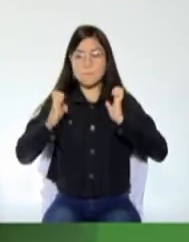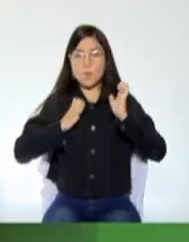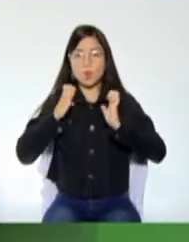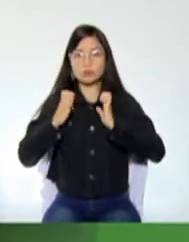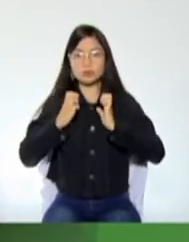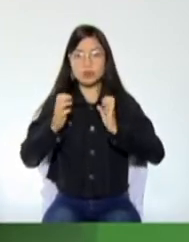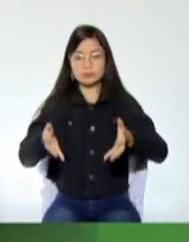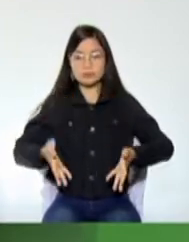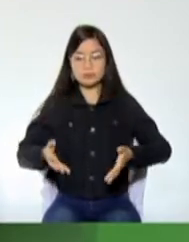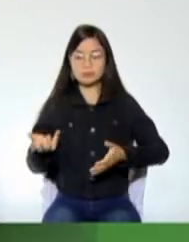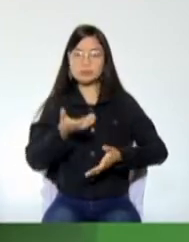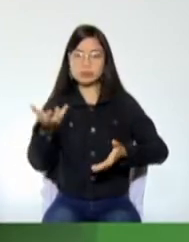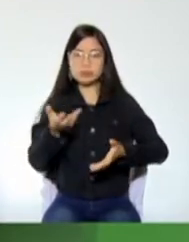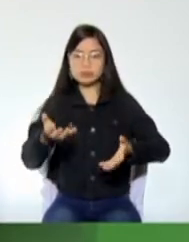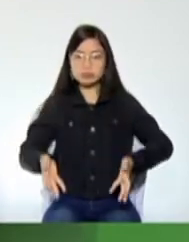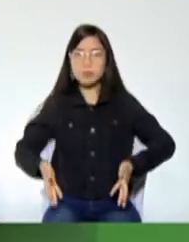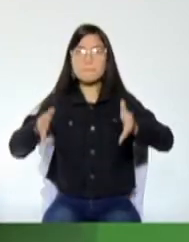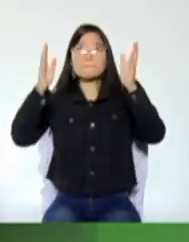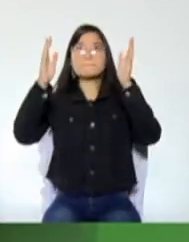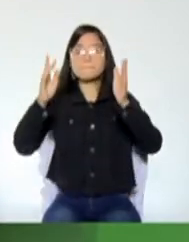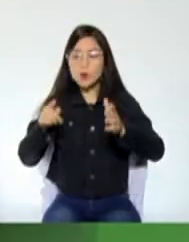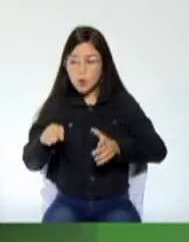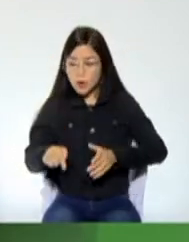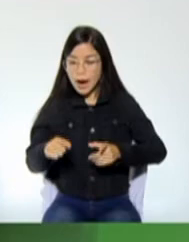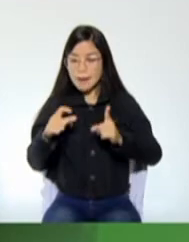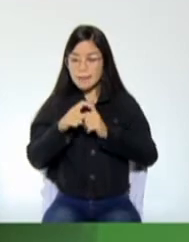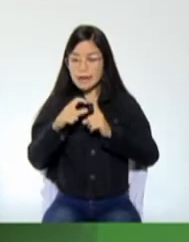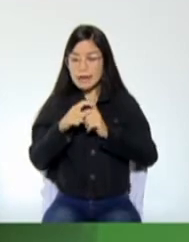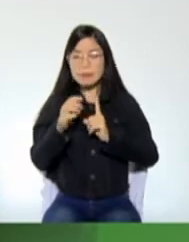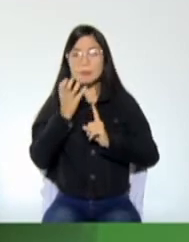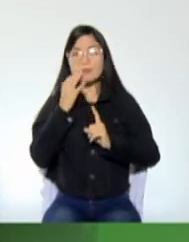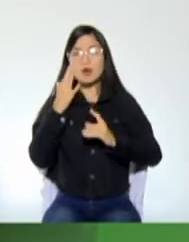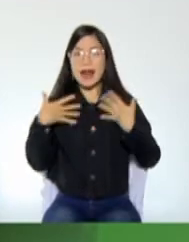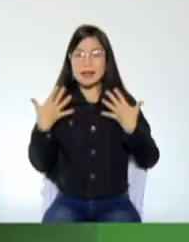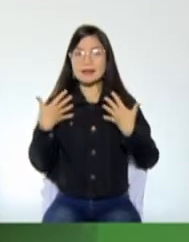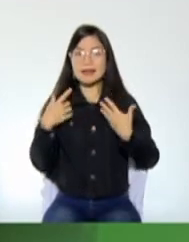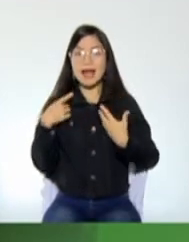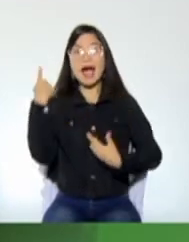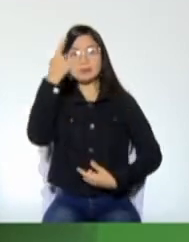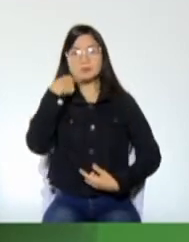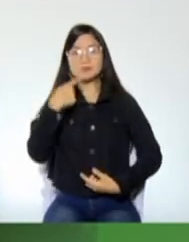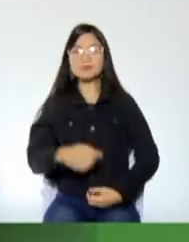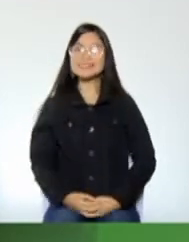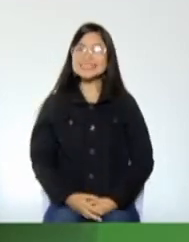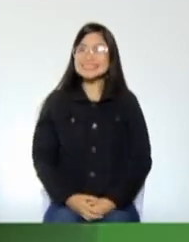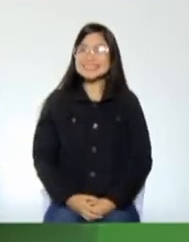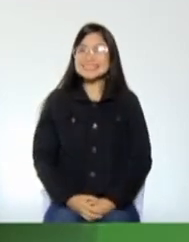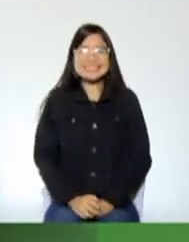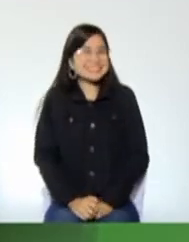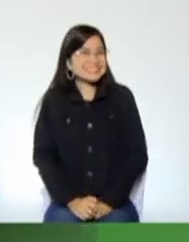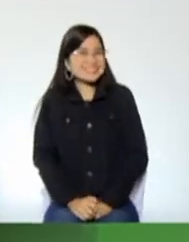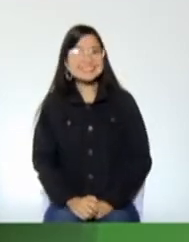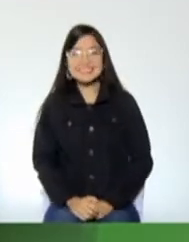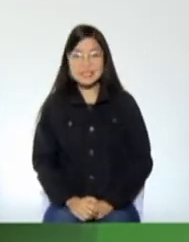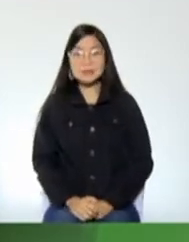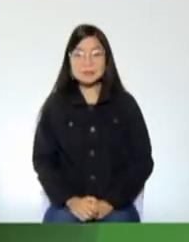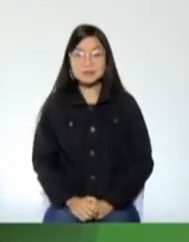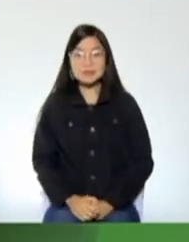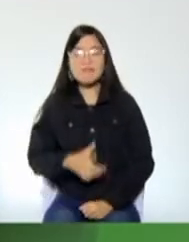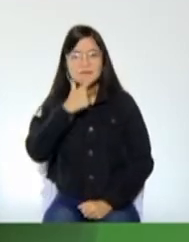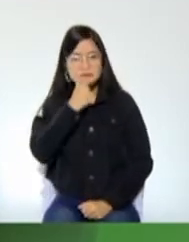representar sin comunicación verbal. ¿Ven qué fácil y qué importante? Ahí lo tienen.